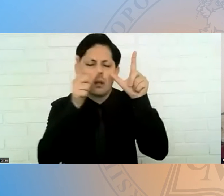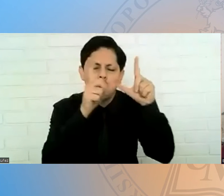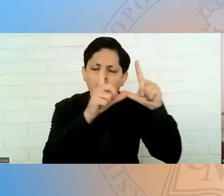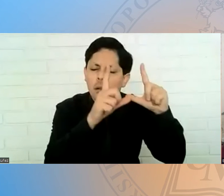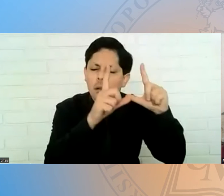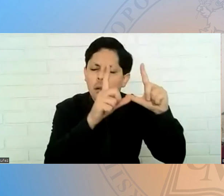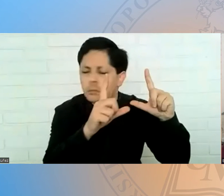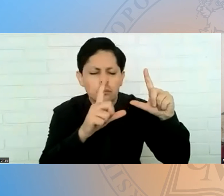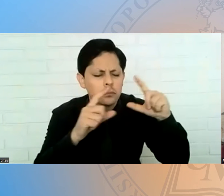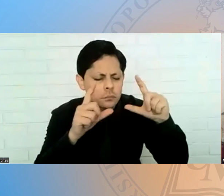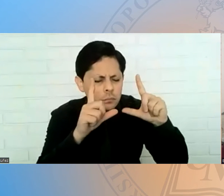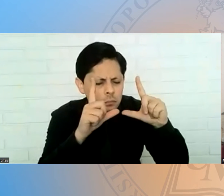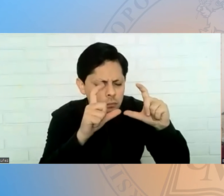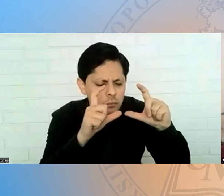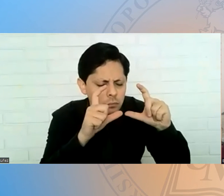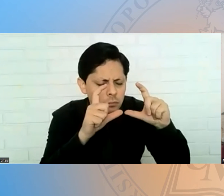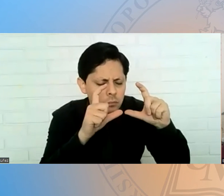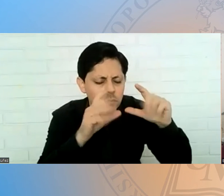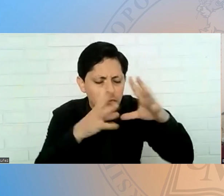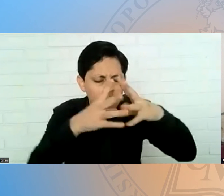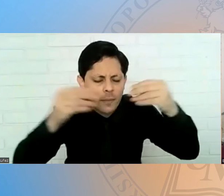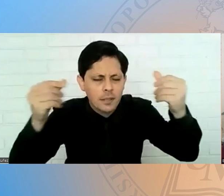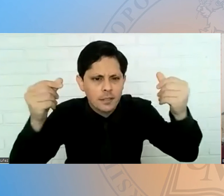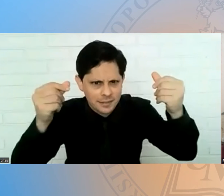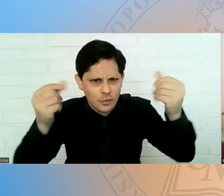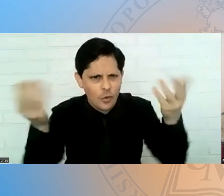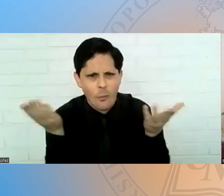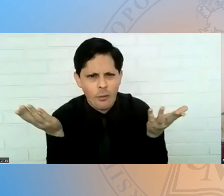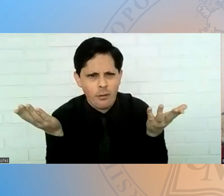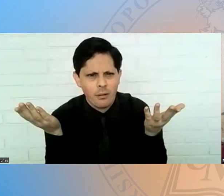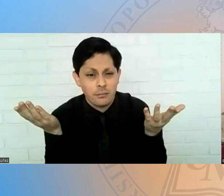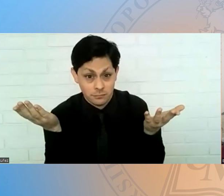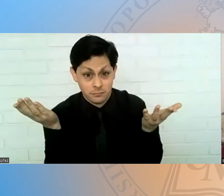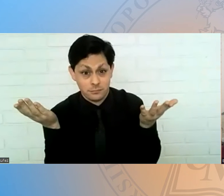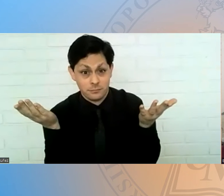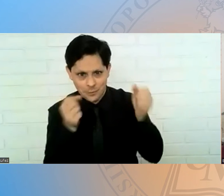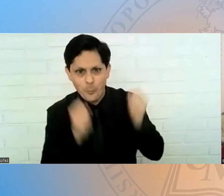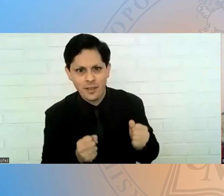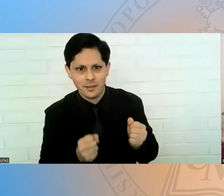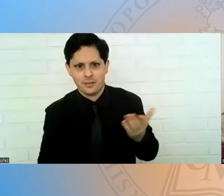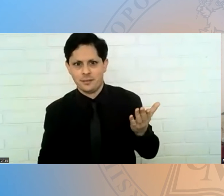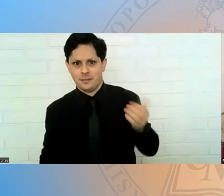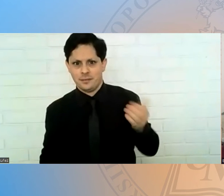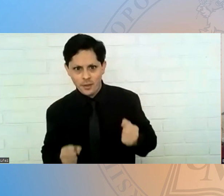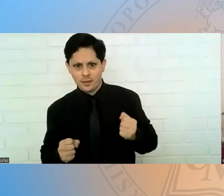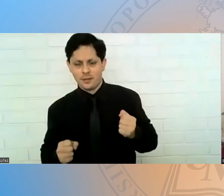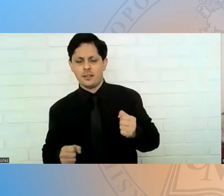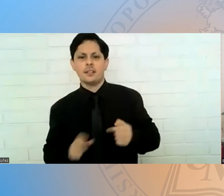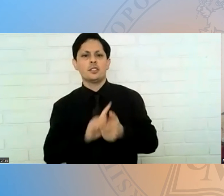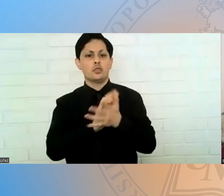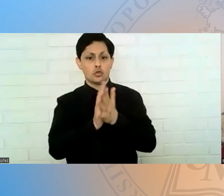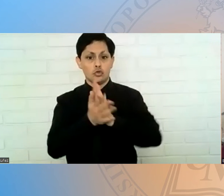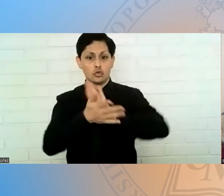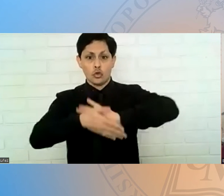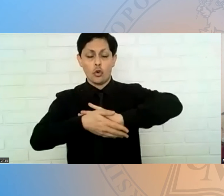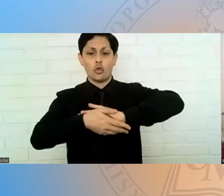¿ya? Como mirada invisible han sido las presentaciones en este ámbito. Y también nos lleva a todo el tema de demostración